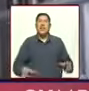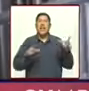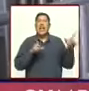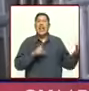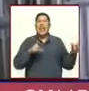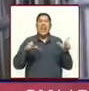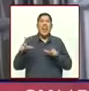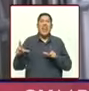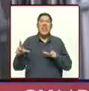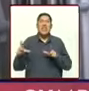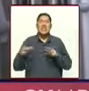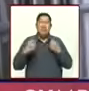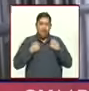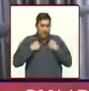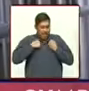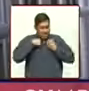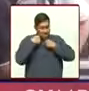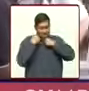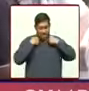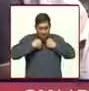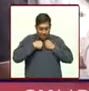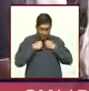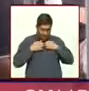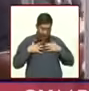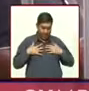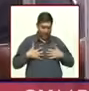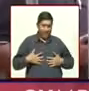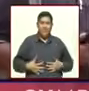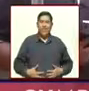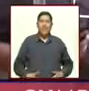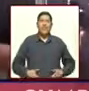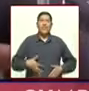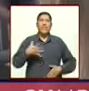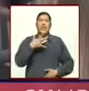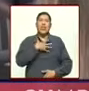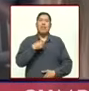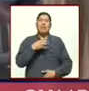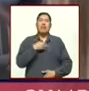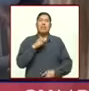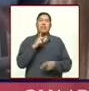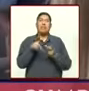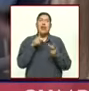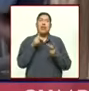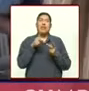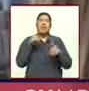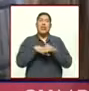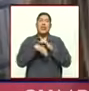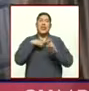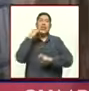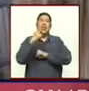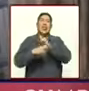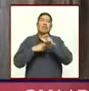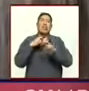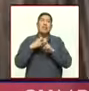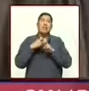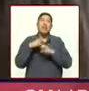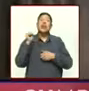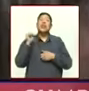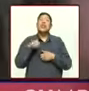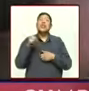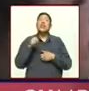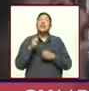Listo, te cambiaste, estás con una camisita blanca, perfecta para la ocasión, para entrar a la Expo Cruz. Claro,